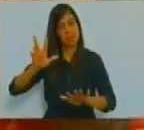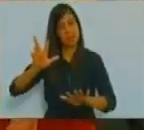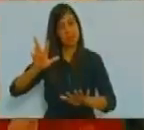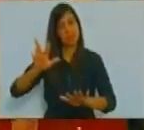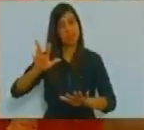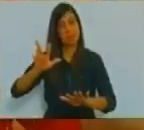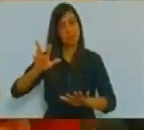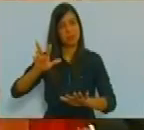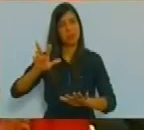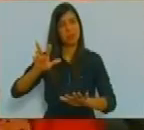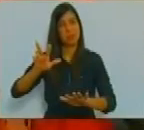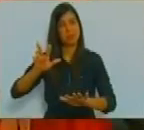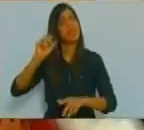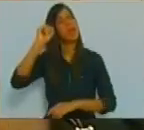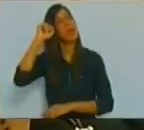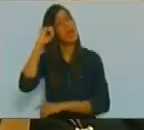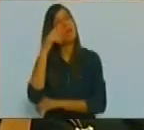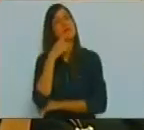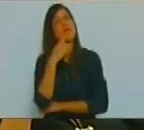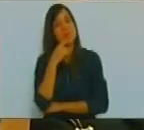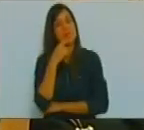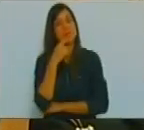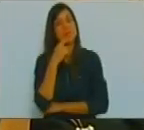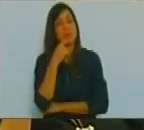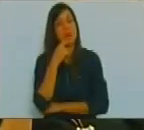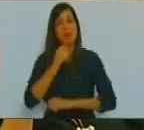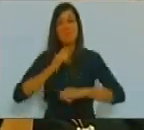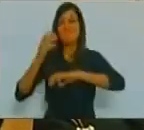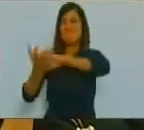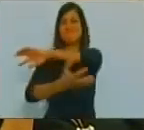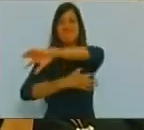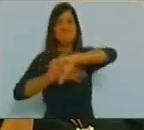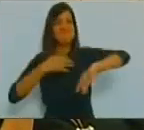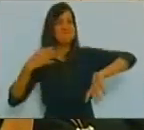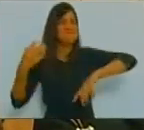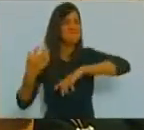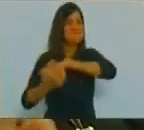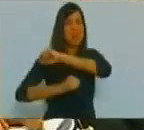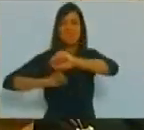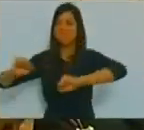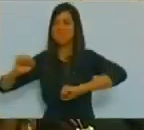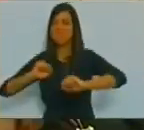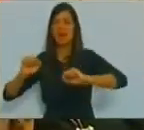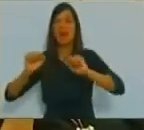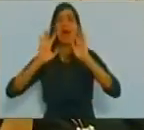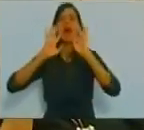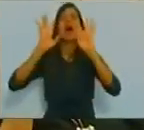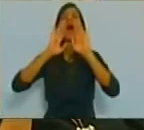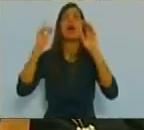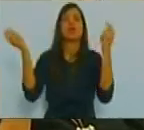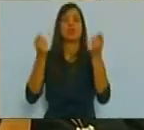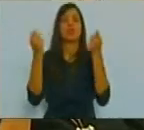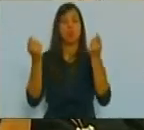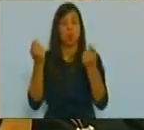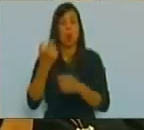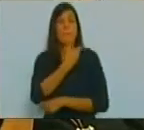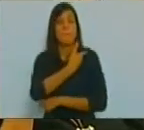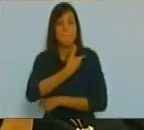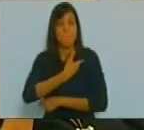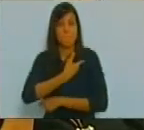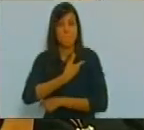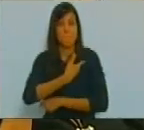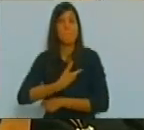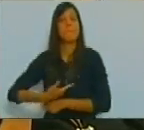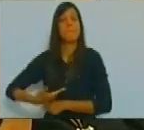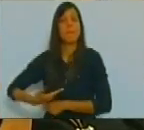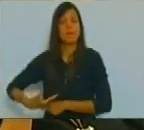tuvimos esta tempestad y fue anunciada por nuestro jefe líder